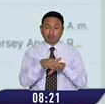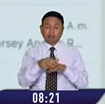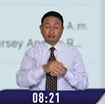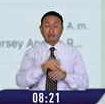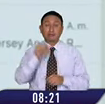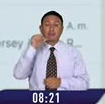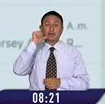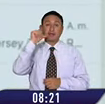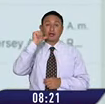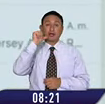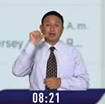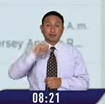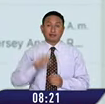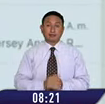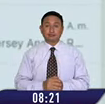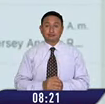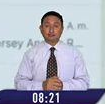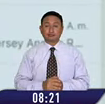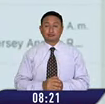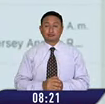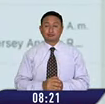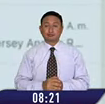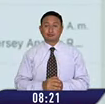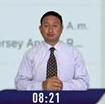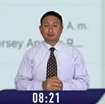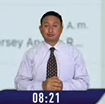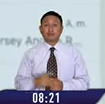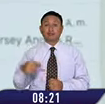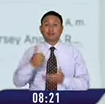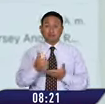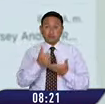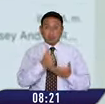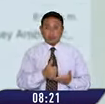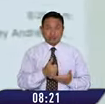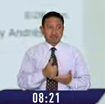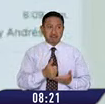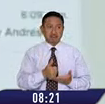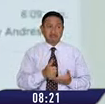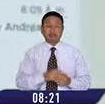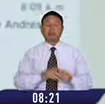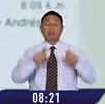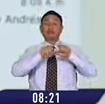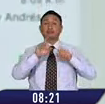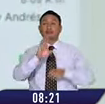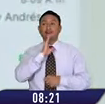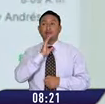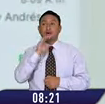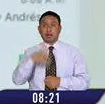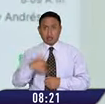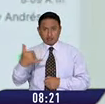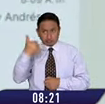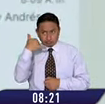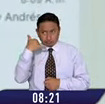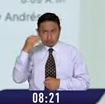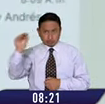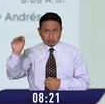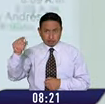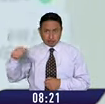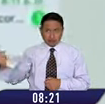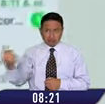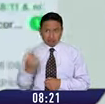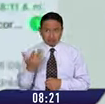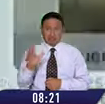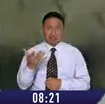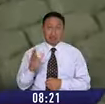Maguaña, barrio Cuendina, calle Unión y Progreso. No ha sido atendida la empresa de agua, a pesar de que los vecinos nos hemos comunicado en reiteradas